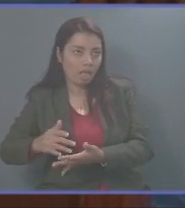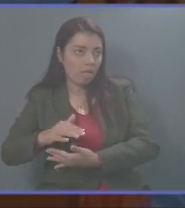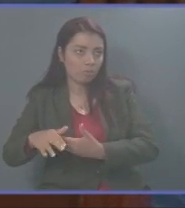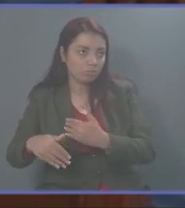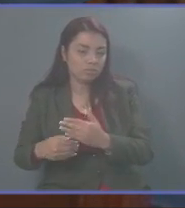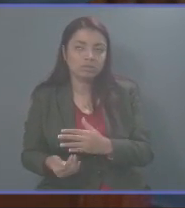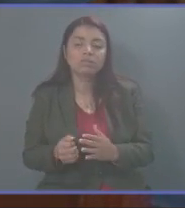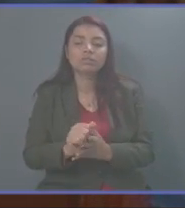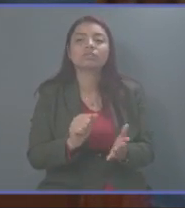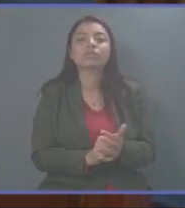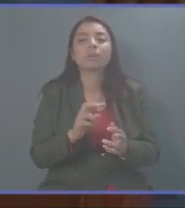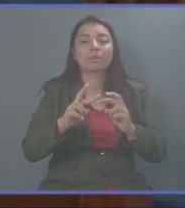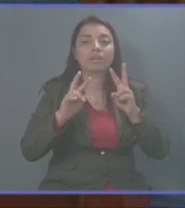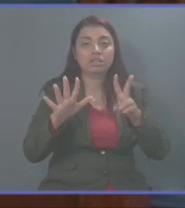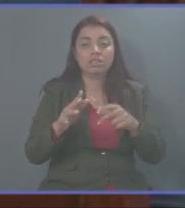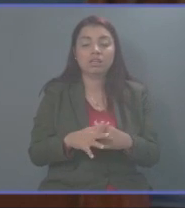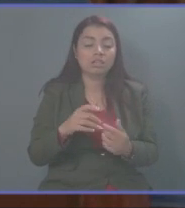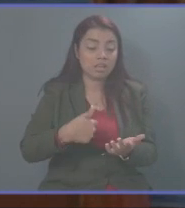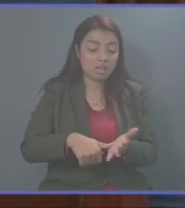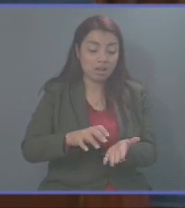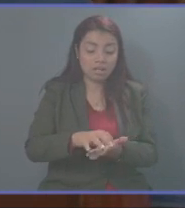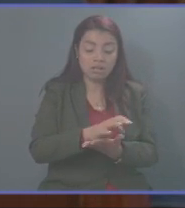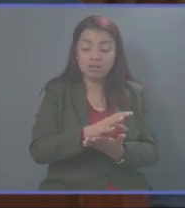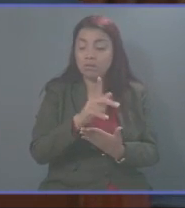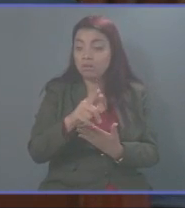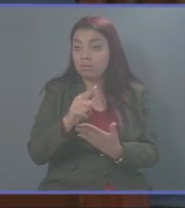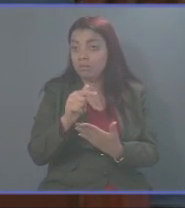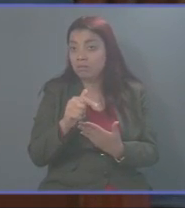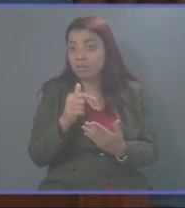27, Los residuos municipales en adelante,